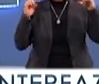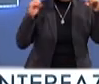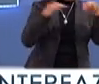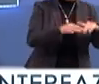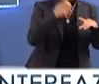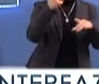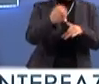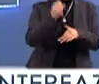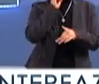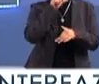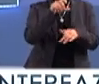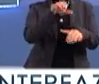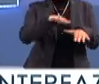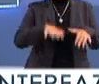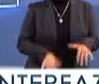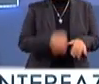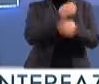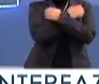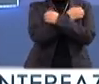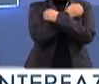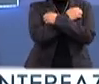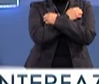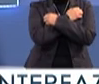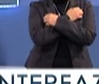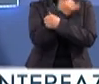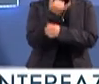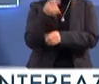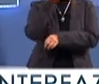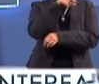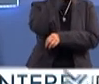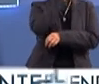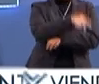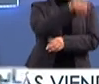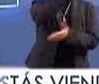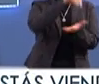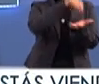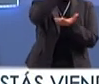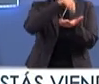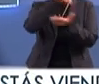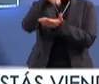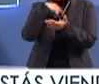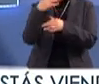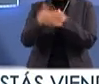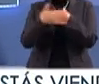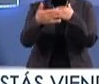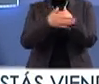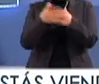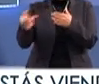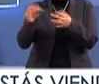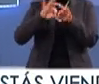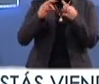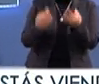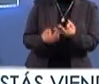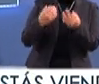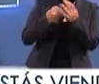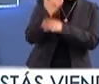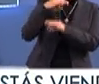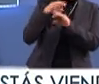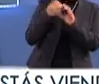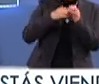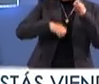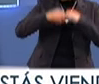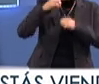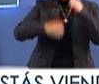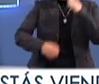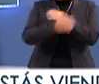estos foros de educación. Así que desde ahí se establecerá lo que será el mecanismo y la nueva estructura